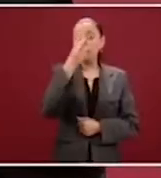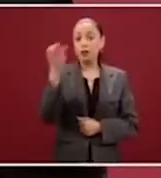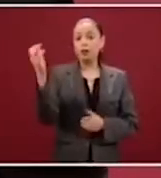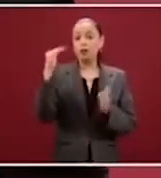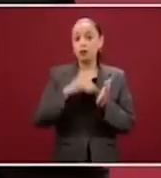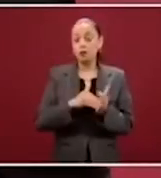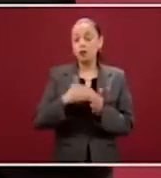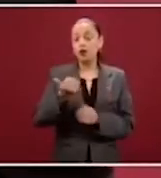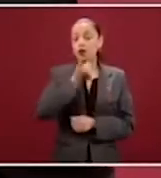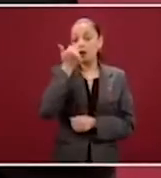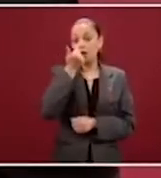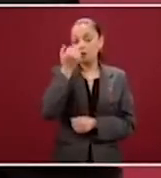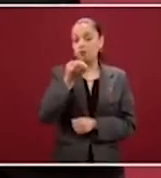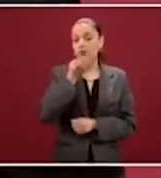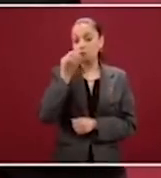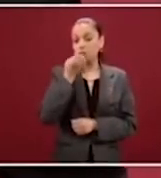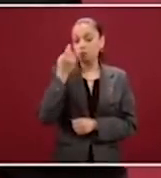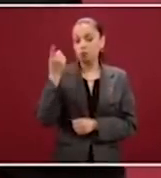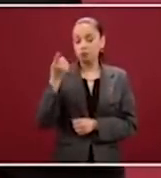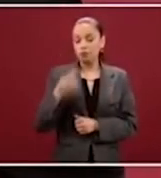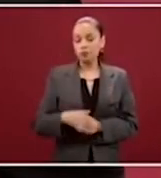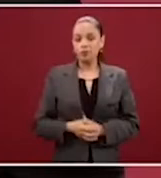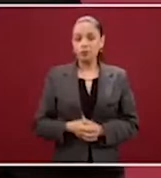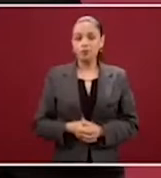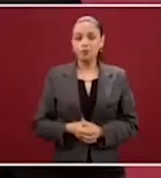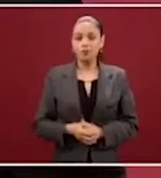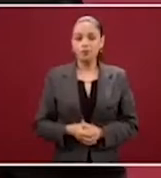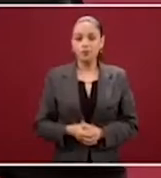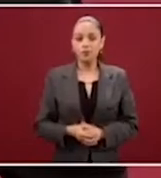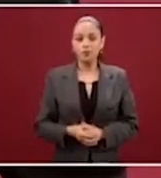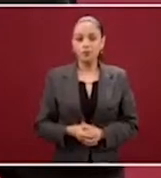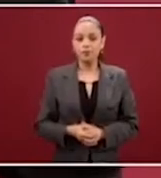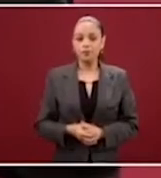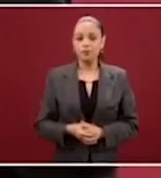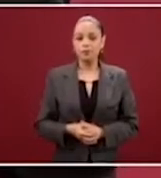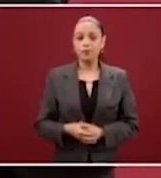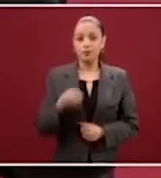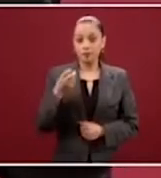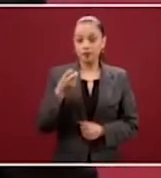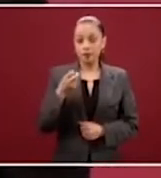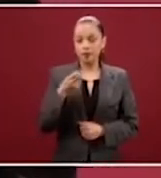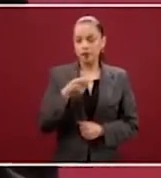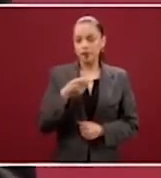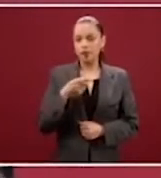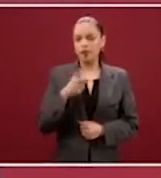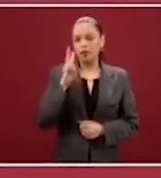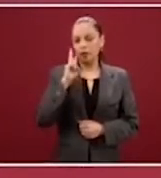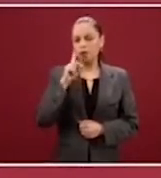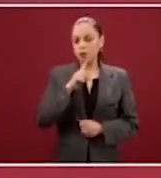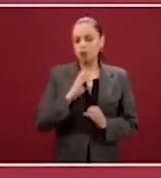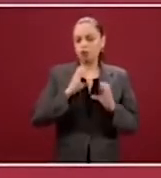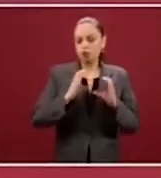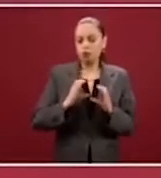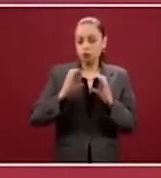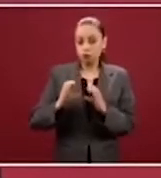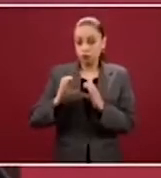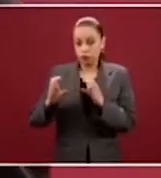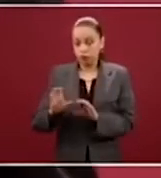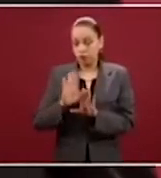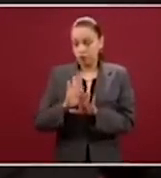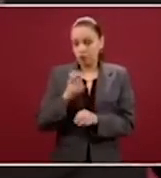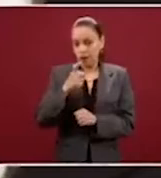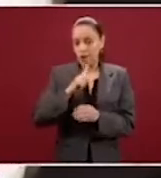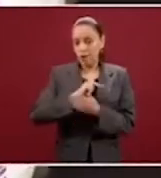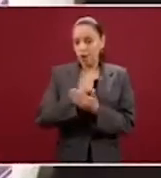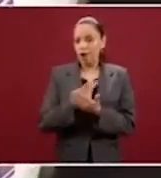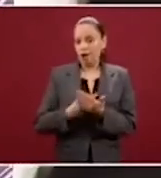estudiantes. Entonces, vamos a mantener el programa y cuidando de que